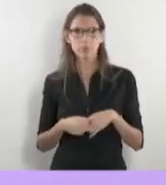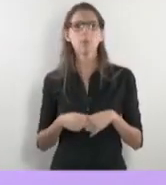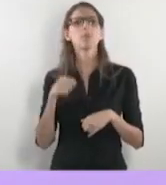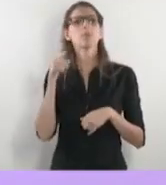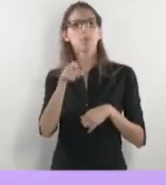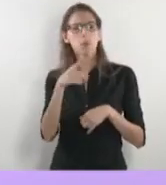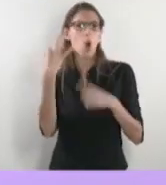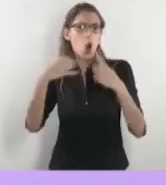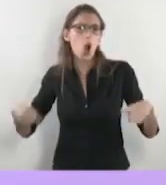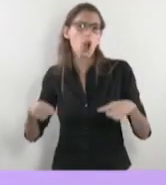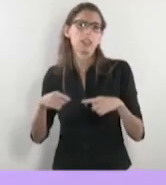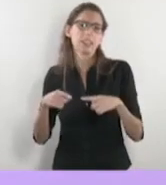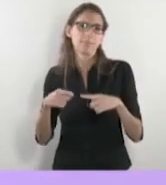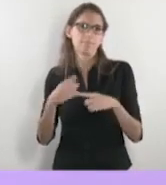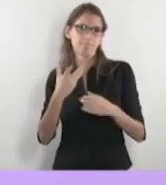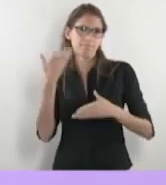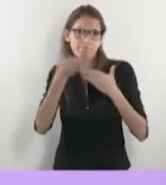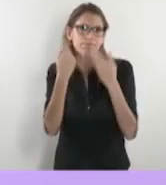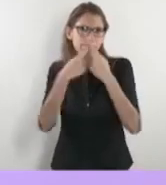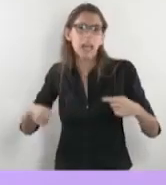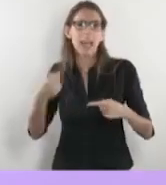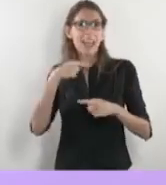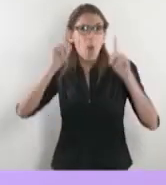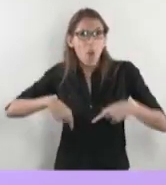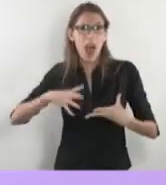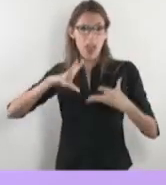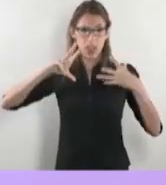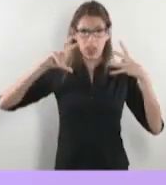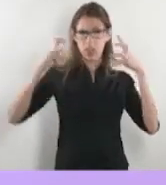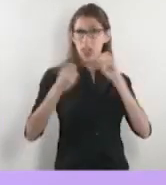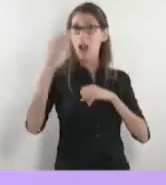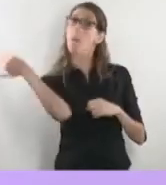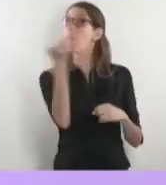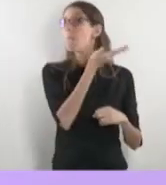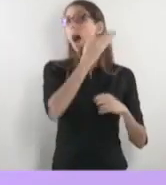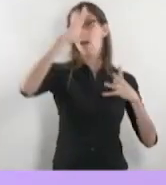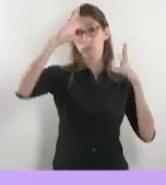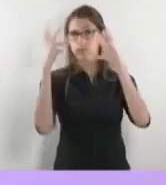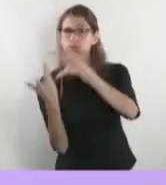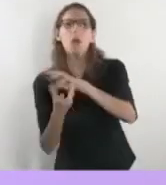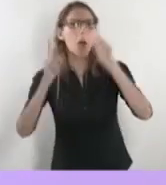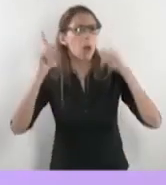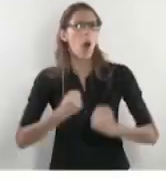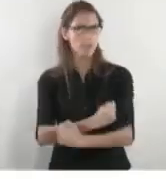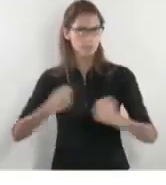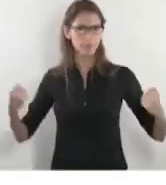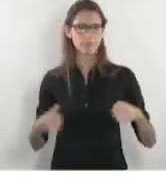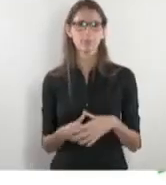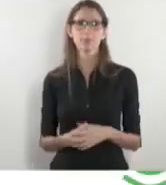vengadora ya rodando en el polvo tu cabeza nos vemos mañana gracias